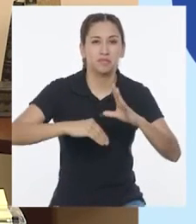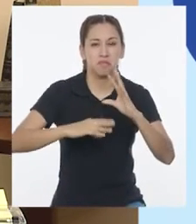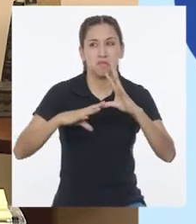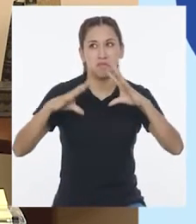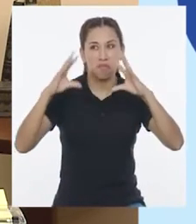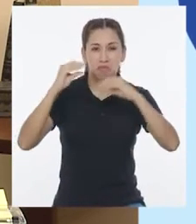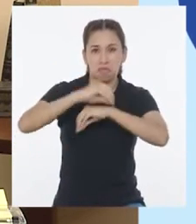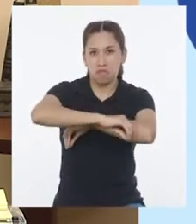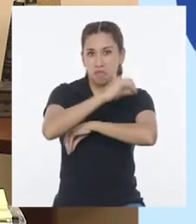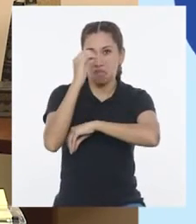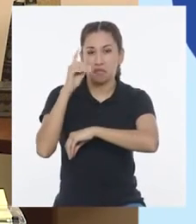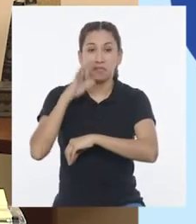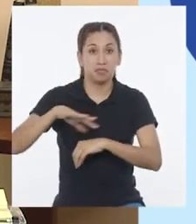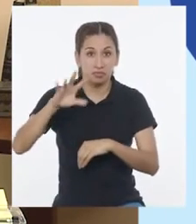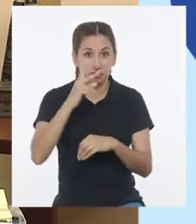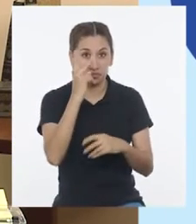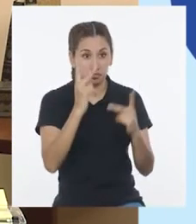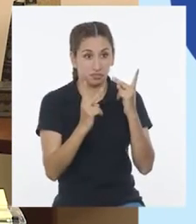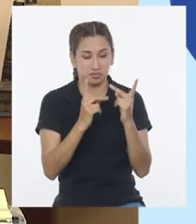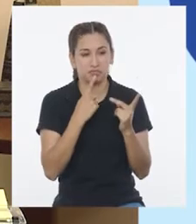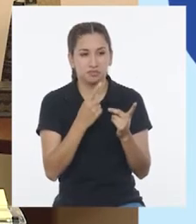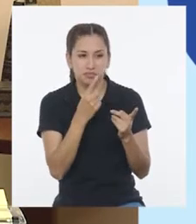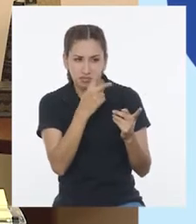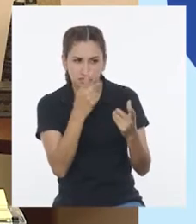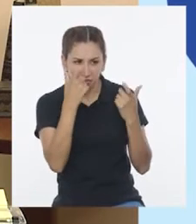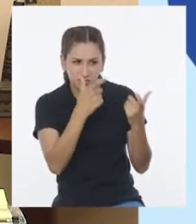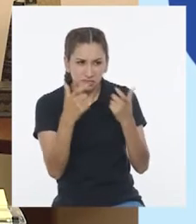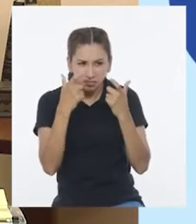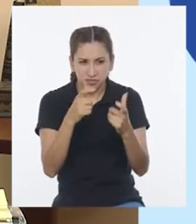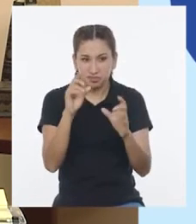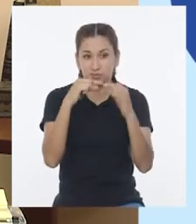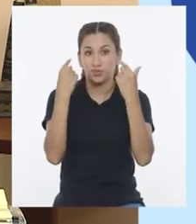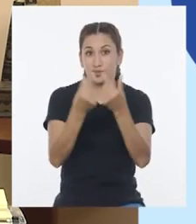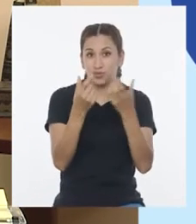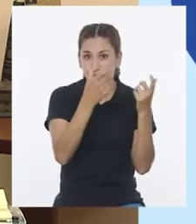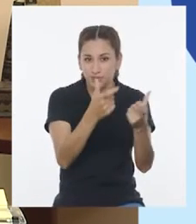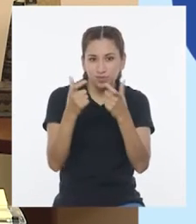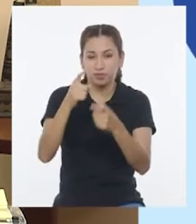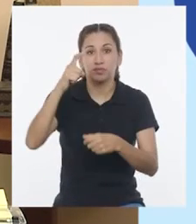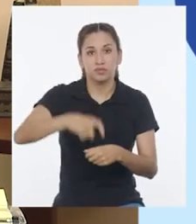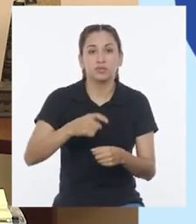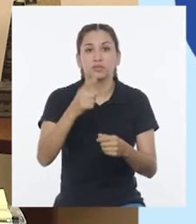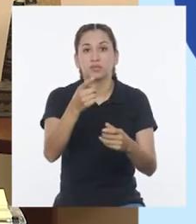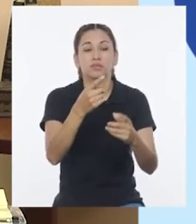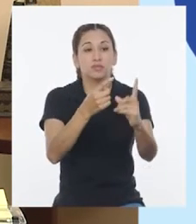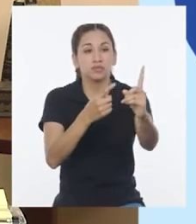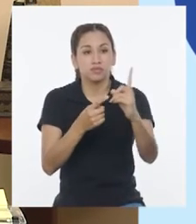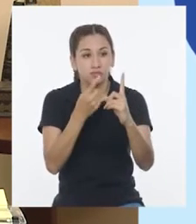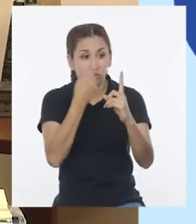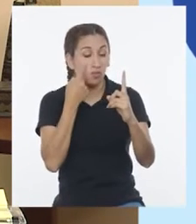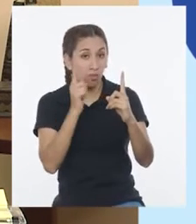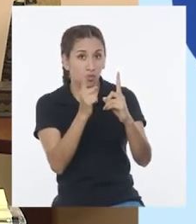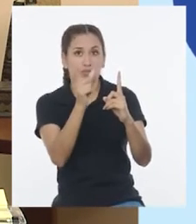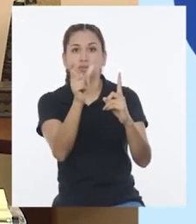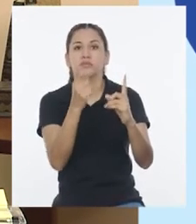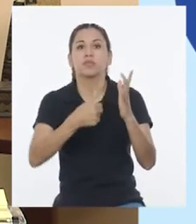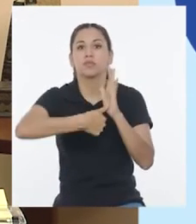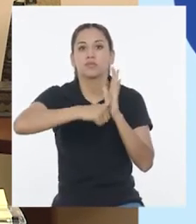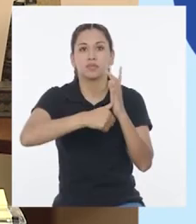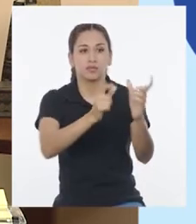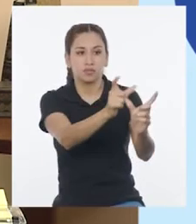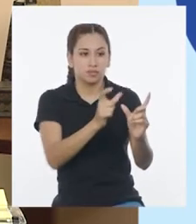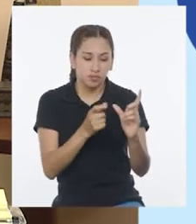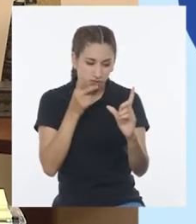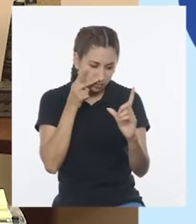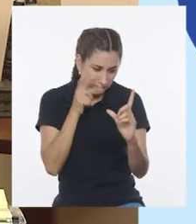del ocaso hasta cerca del amanecer. Estos sociólogos detallan que las rondas solicitan identificación